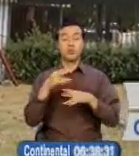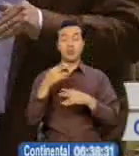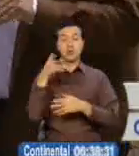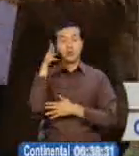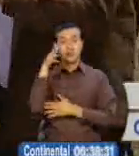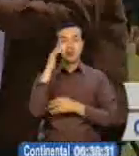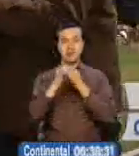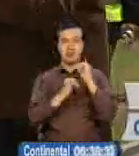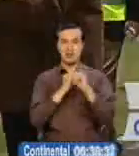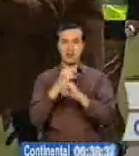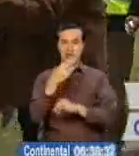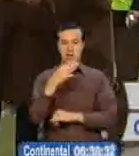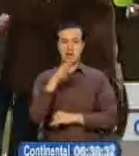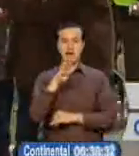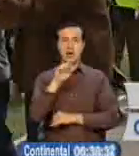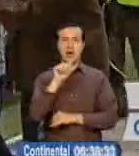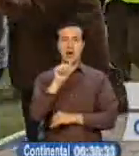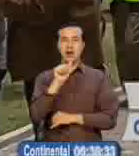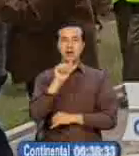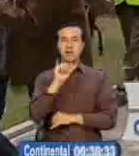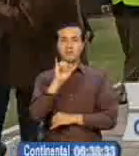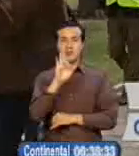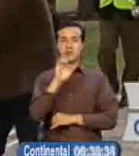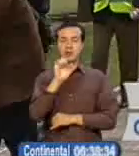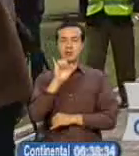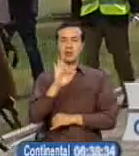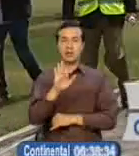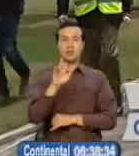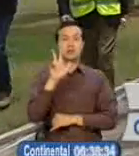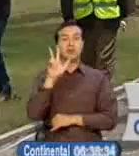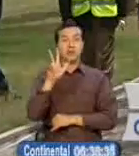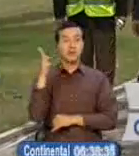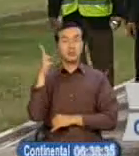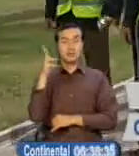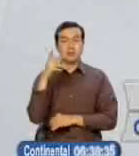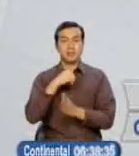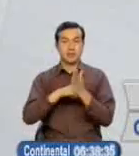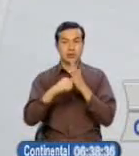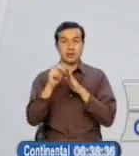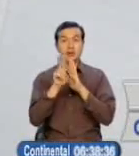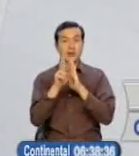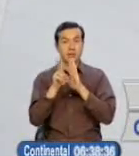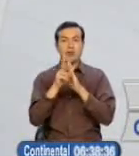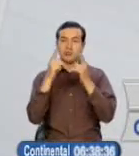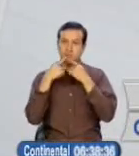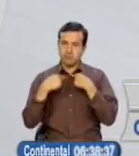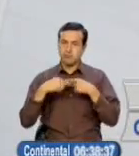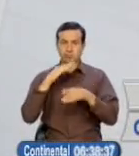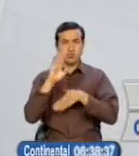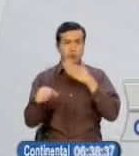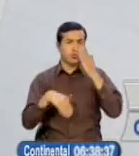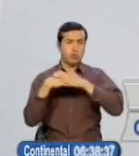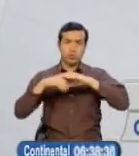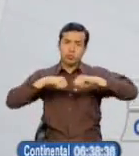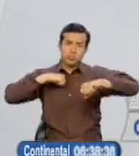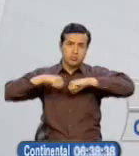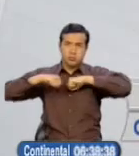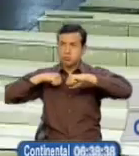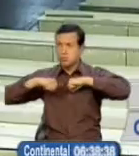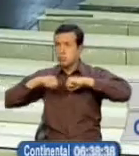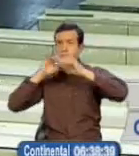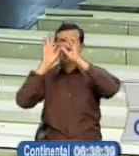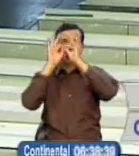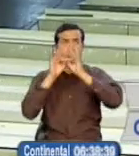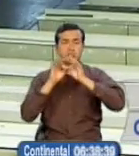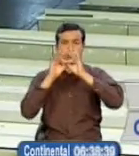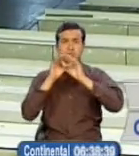3 está prácticamente lista. María de los Ángeles Duarte, ministra de Vivienda, aseguró que todo el operativo diseñado para Hábitat